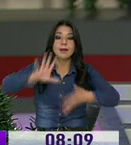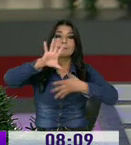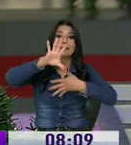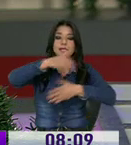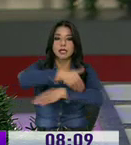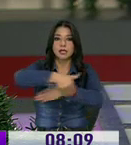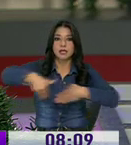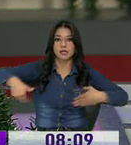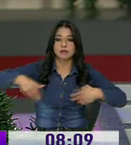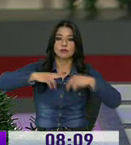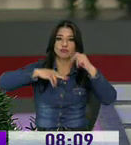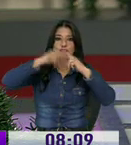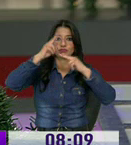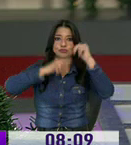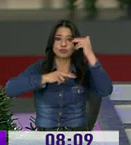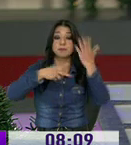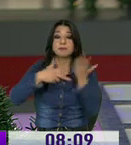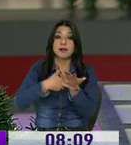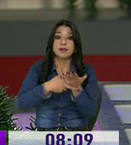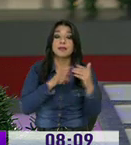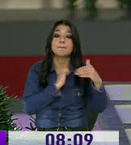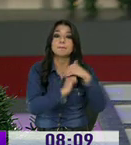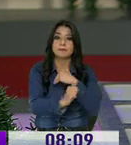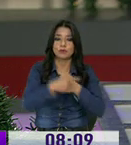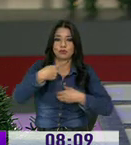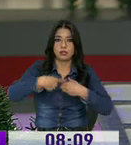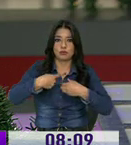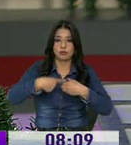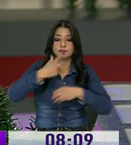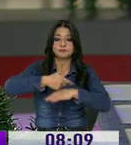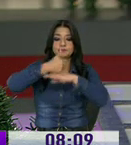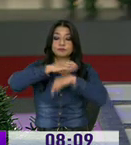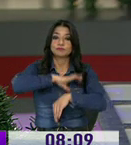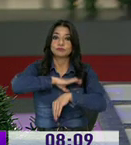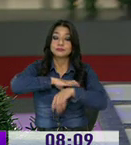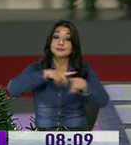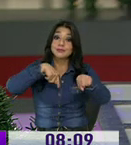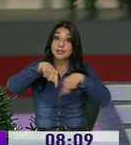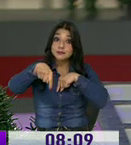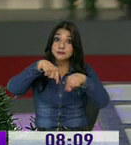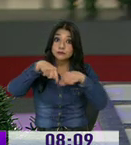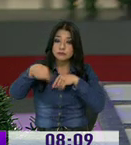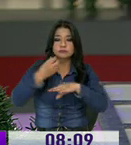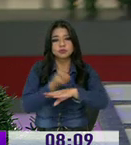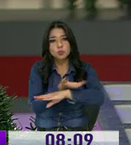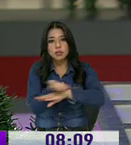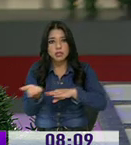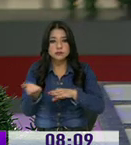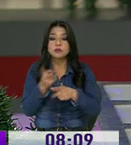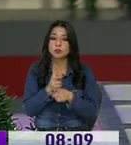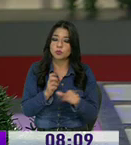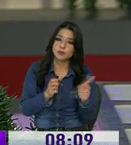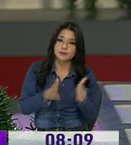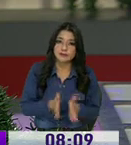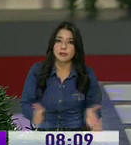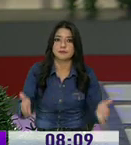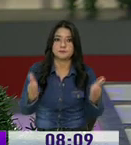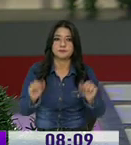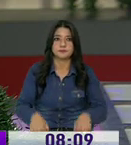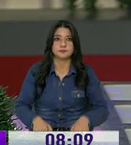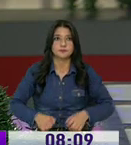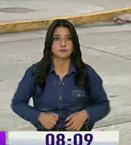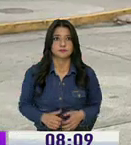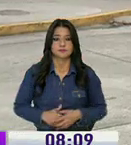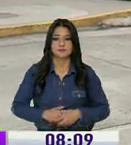la construcción, por supuesto, de la parada del Metro de Quito. Desde la Agencia Metropolitana de Tránsito se recomienda tomar vías alternas.